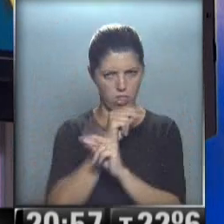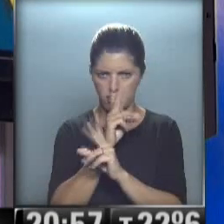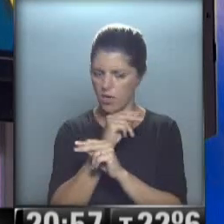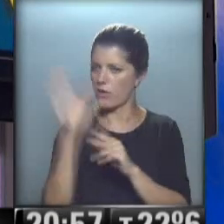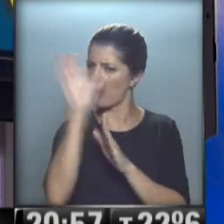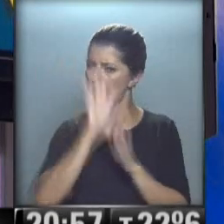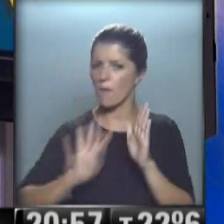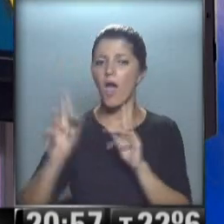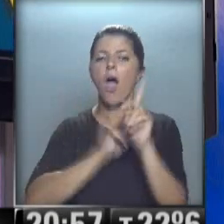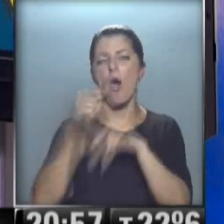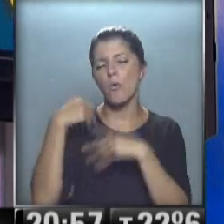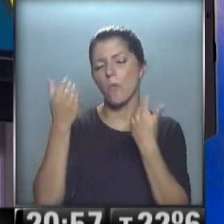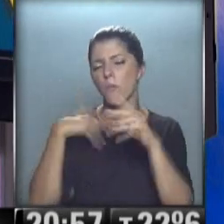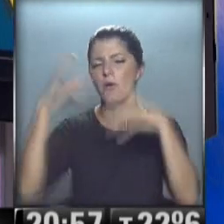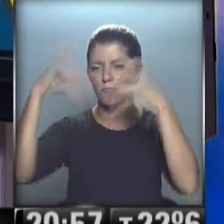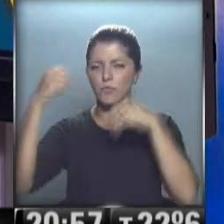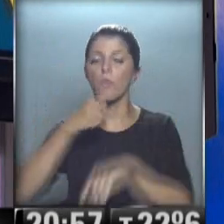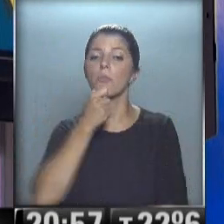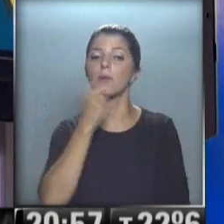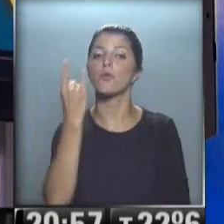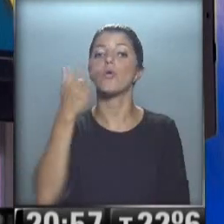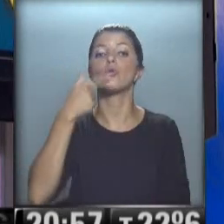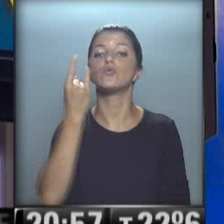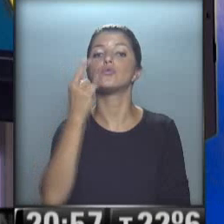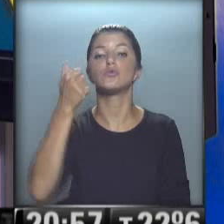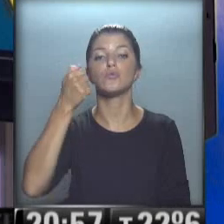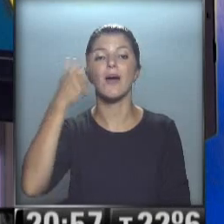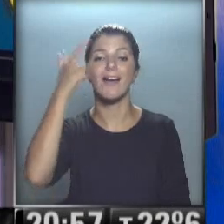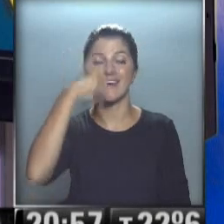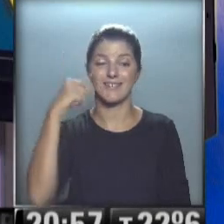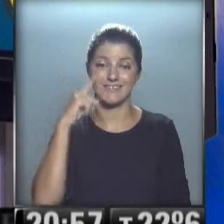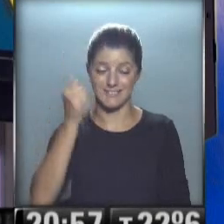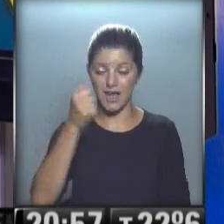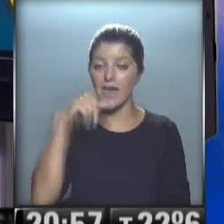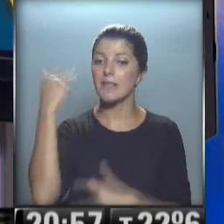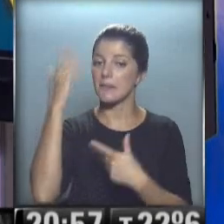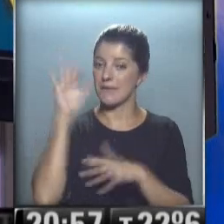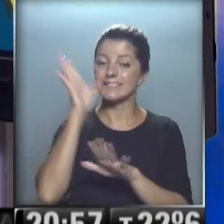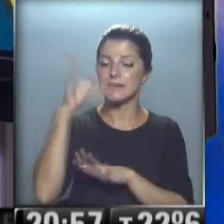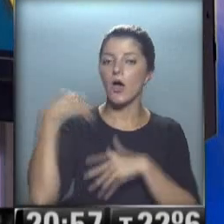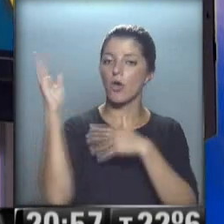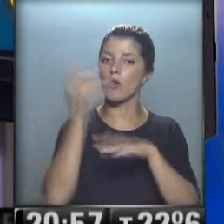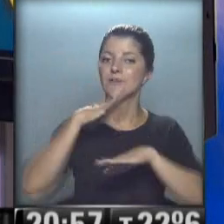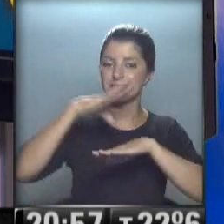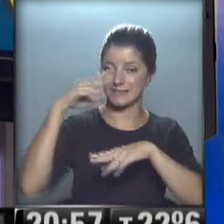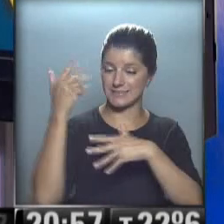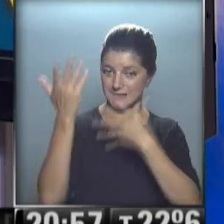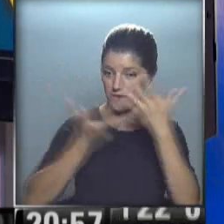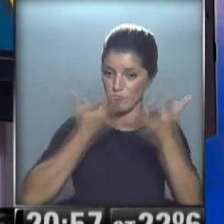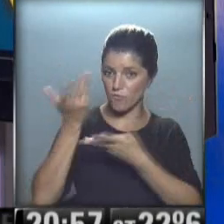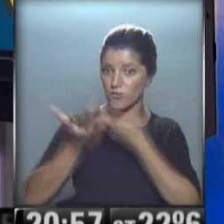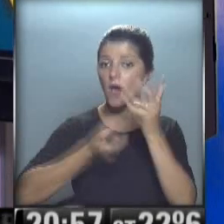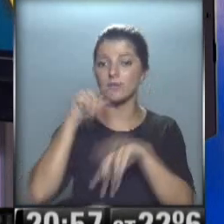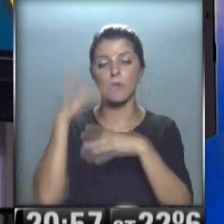la región. Puede haber algo aislado en Ushuaia. Mucho viento para el sur de Santa Cruz y Tierra del Fuego. Para la parte central